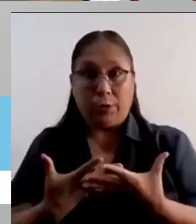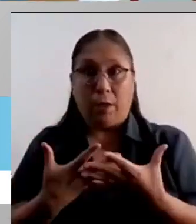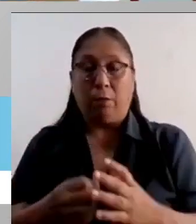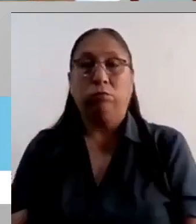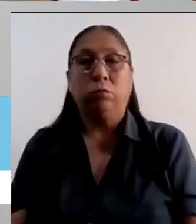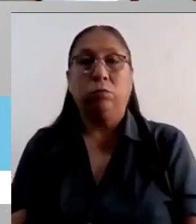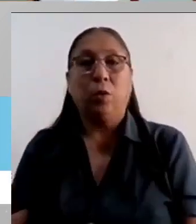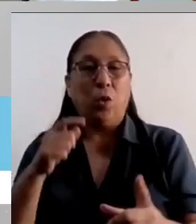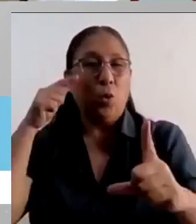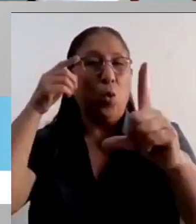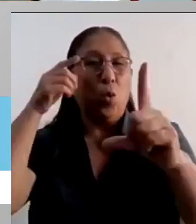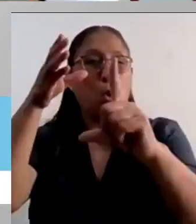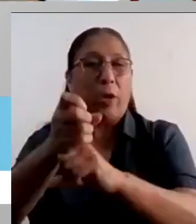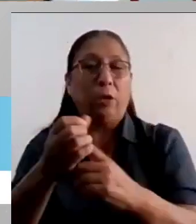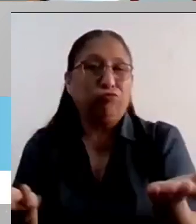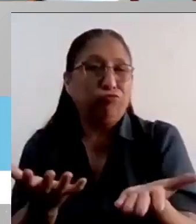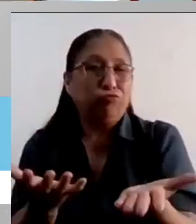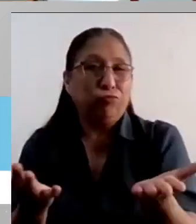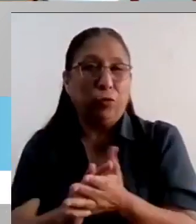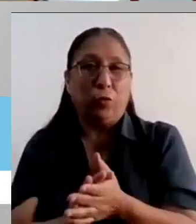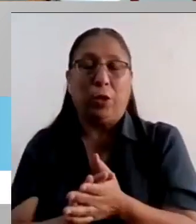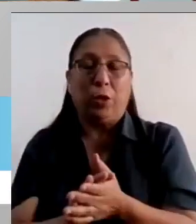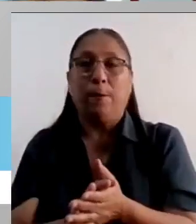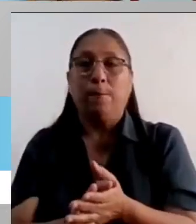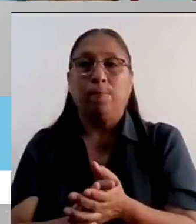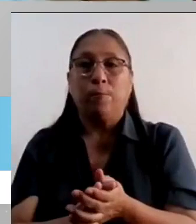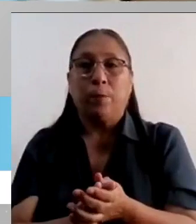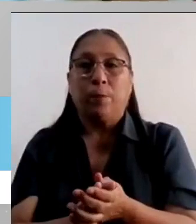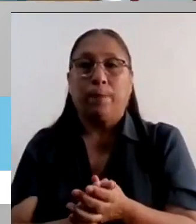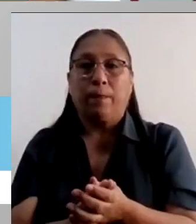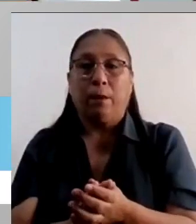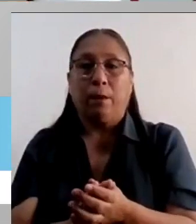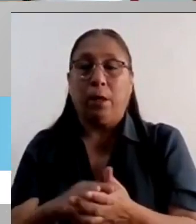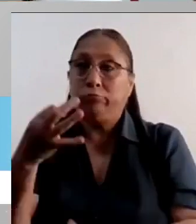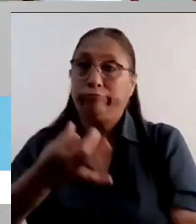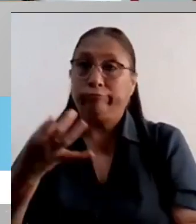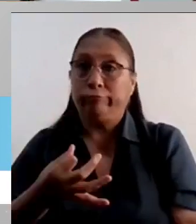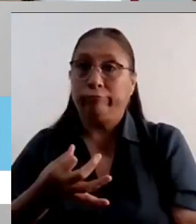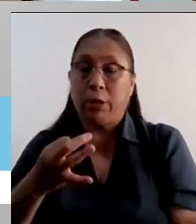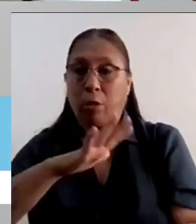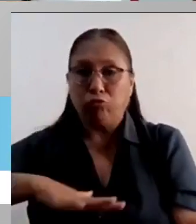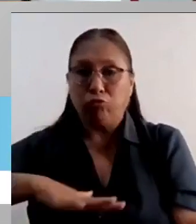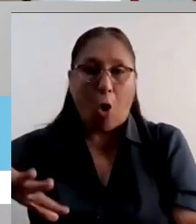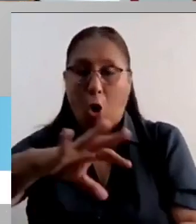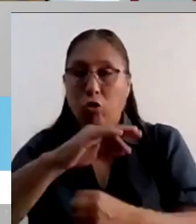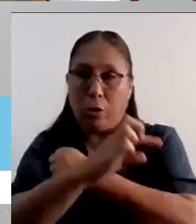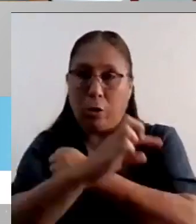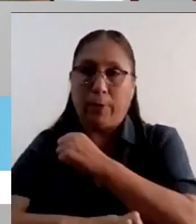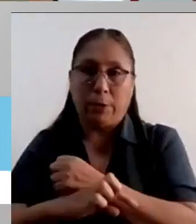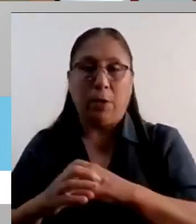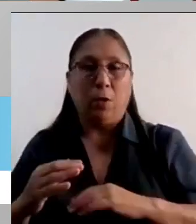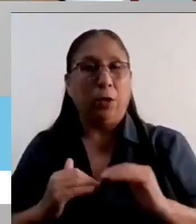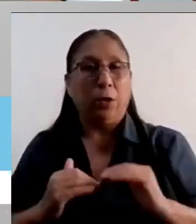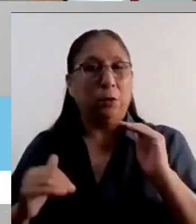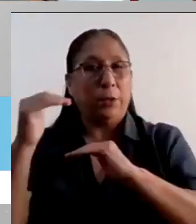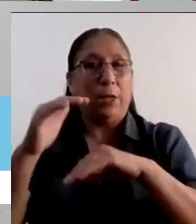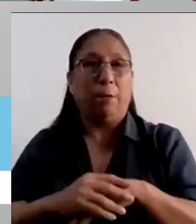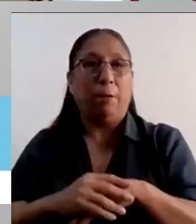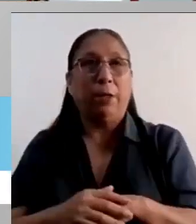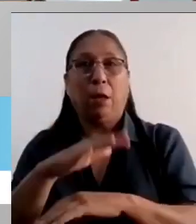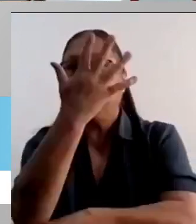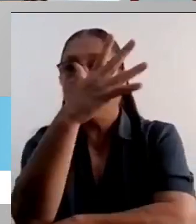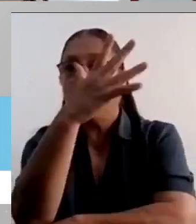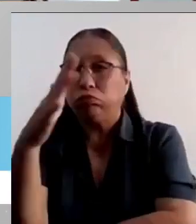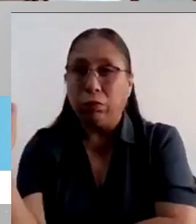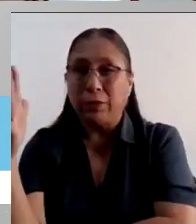Los retos están a nivel en verdad del territorio, pero sobre todo la Amazonía, que